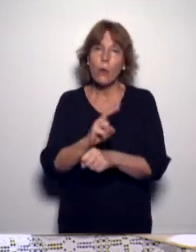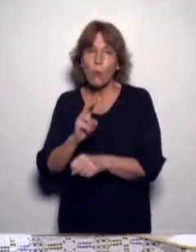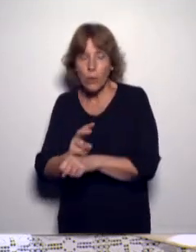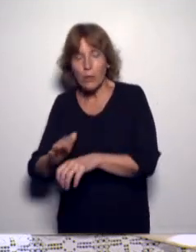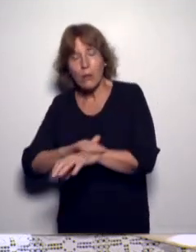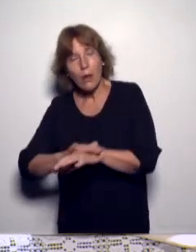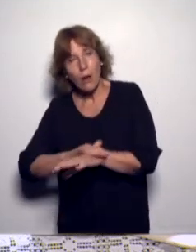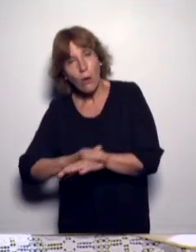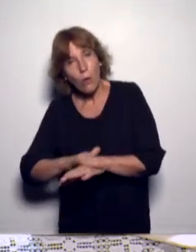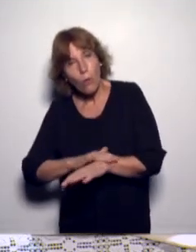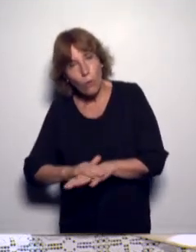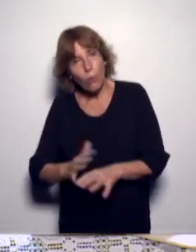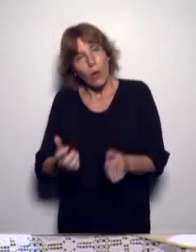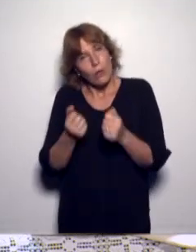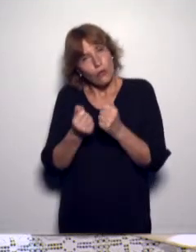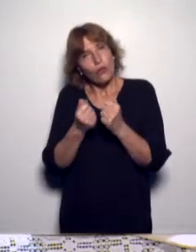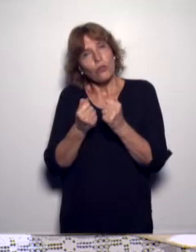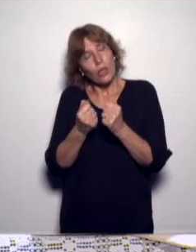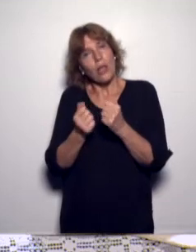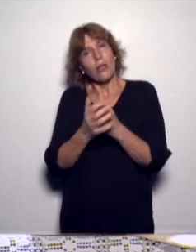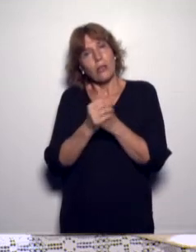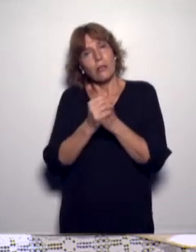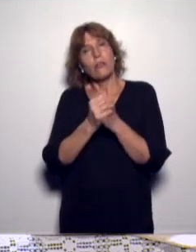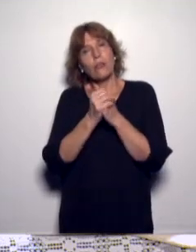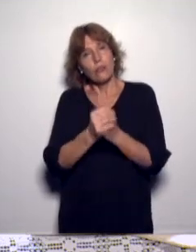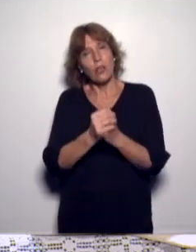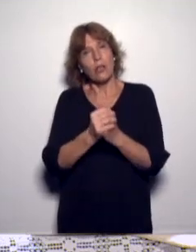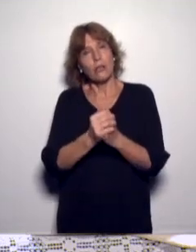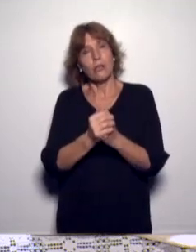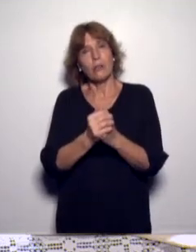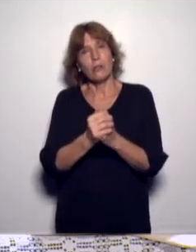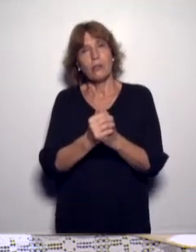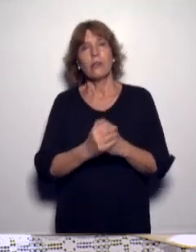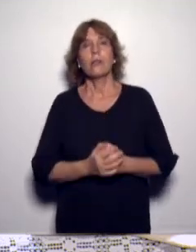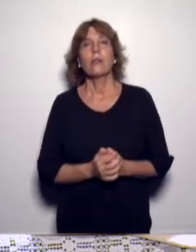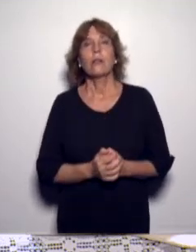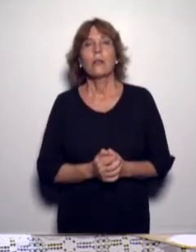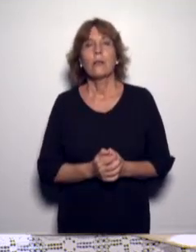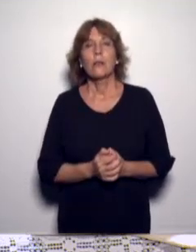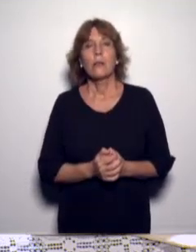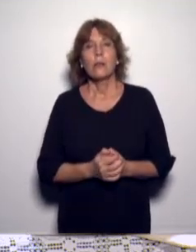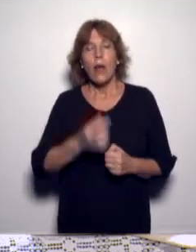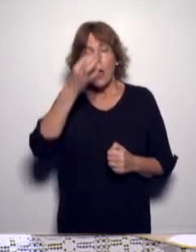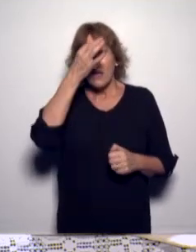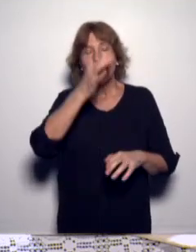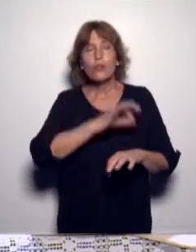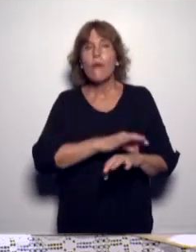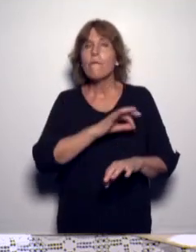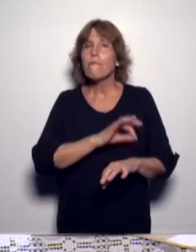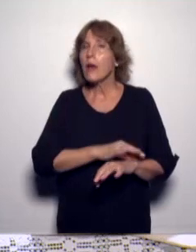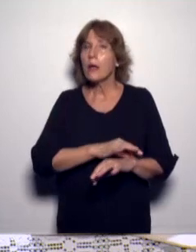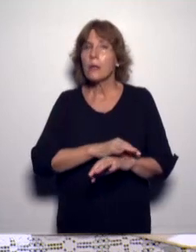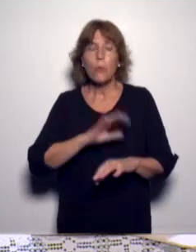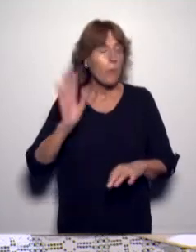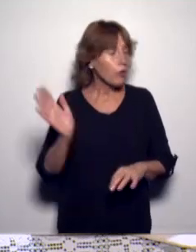que curan, que sostienen en su fortaleza, en su paciencia a los enfermos, y